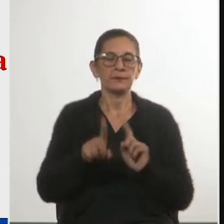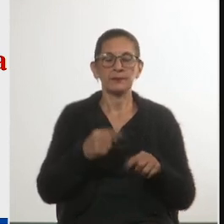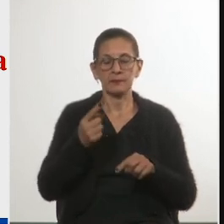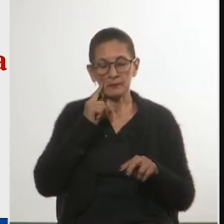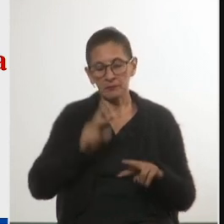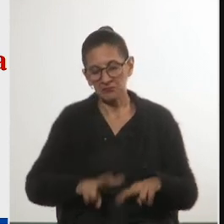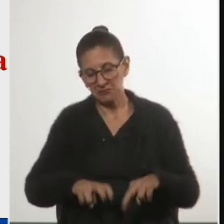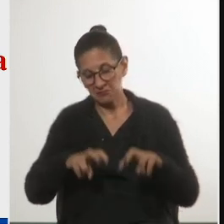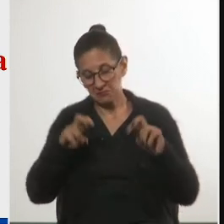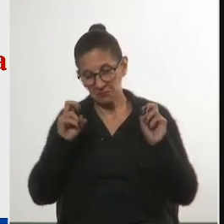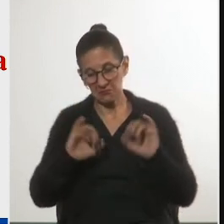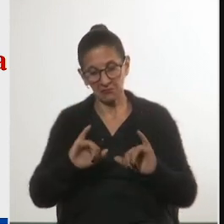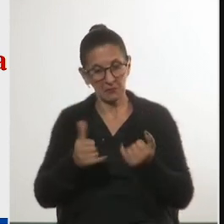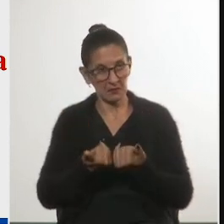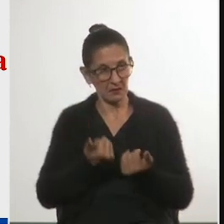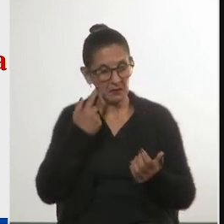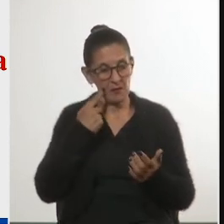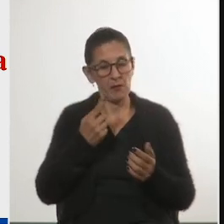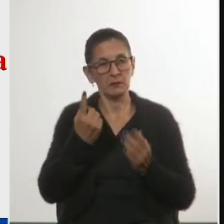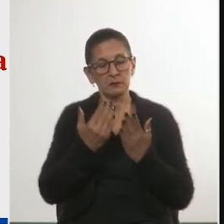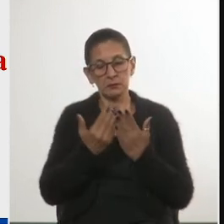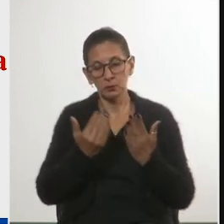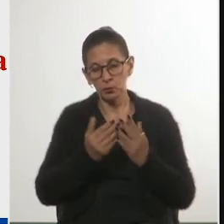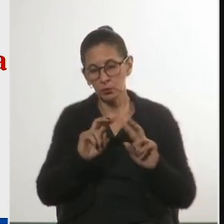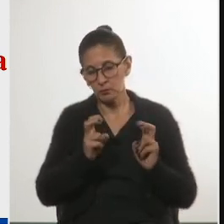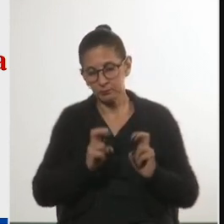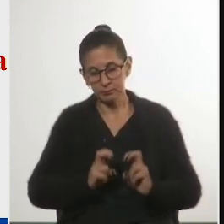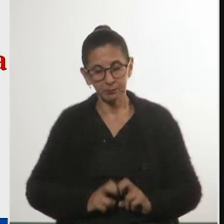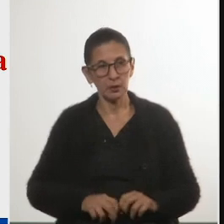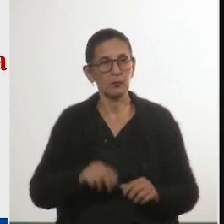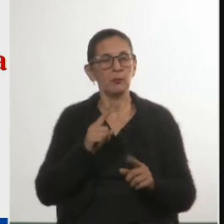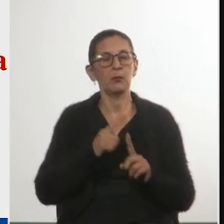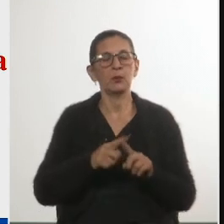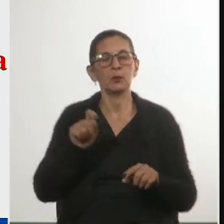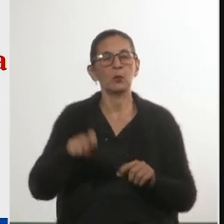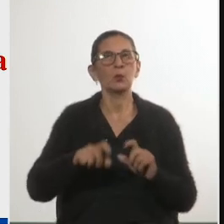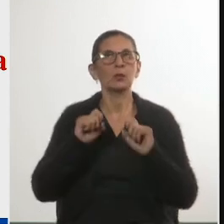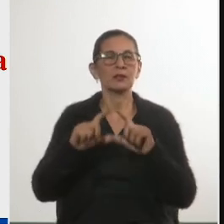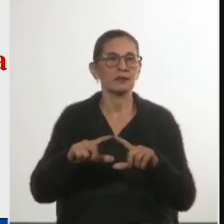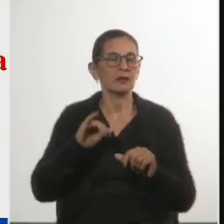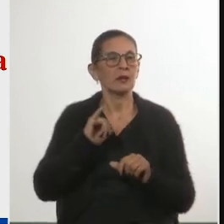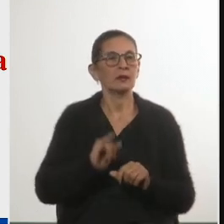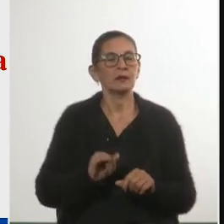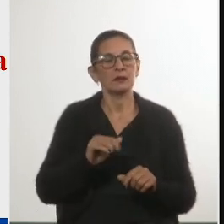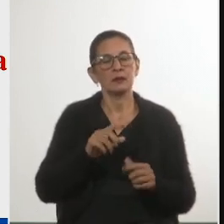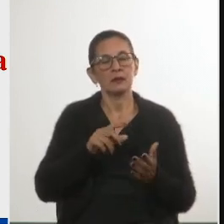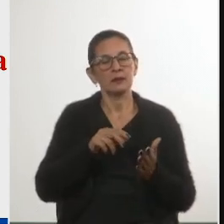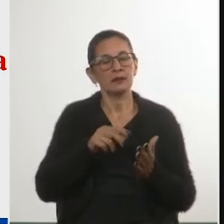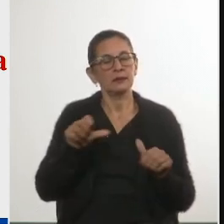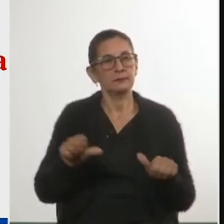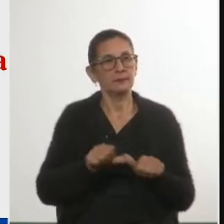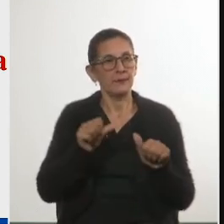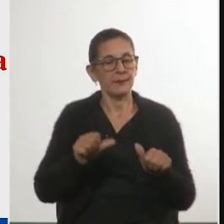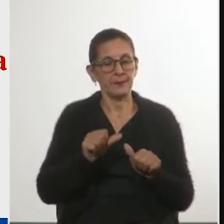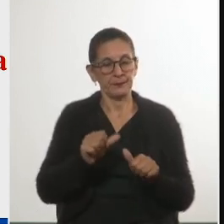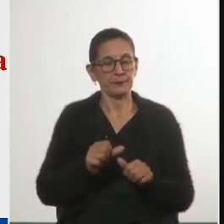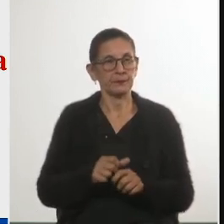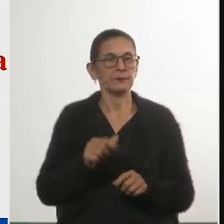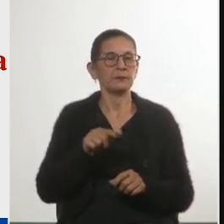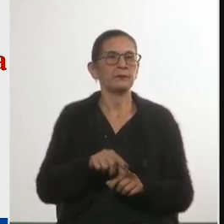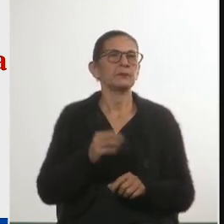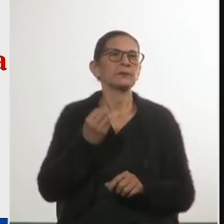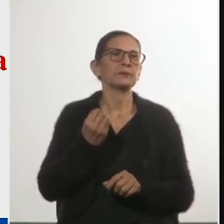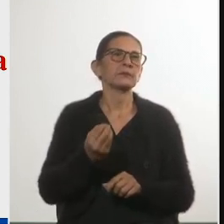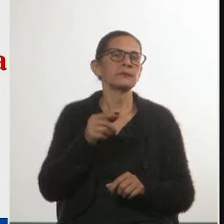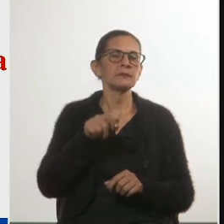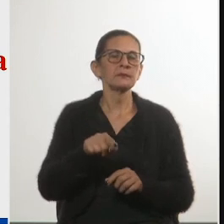de analizar dicho oficio en un estudio exhaustivo por parte de la Dirección Jurídica Notarial y de DISAO, se resuelve